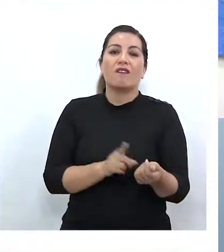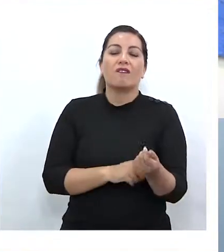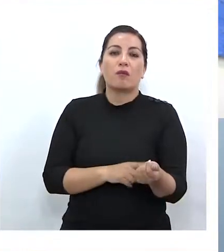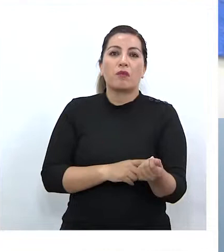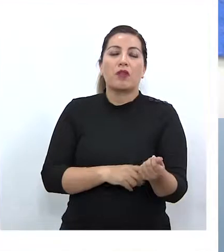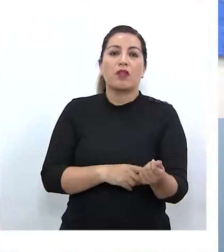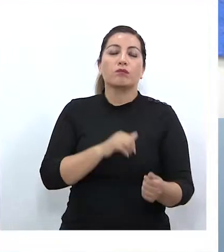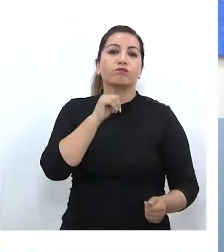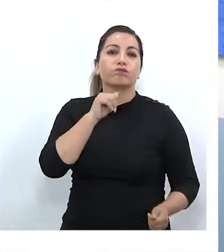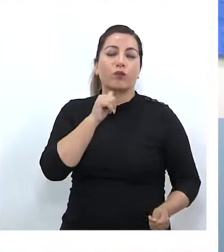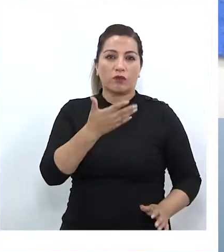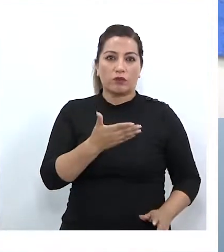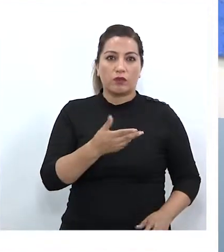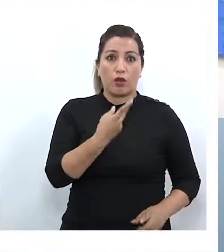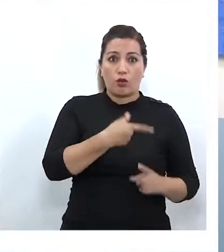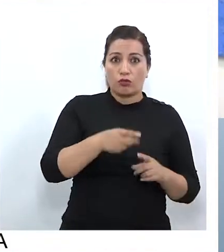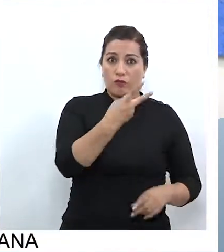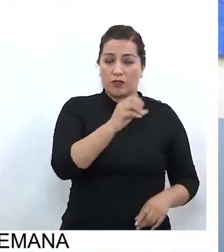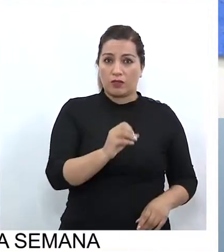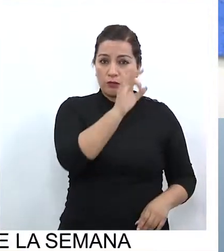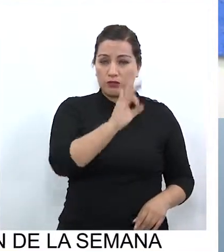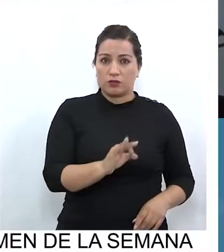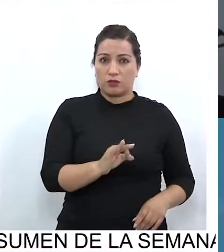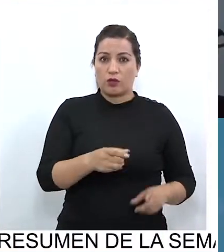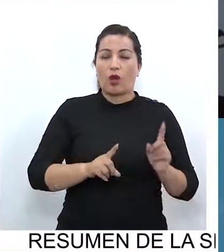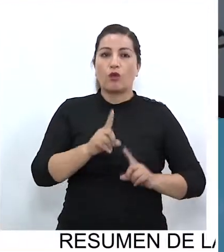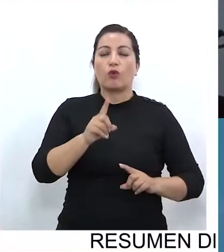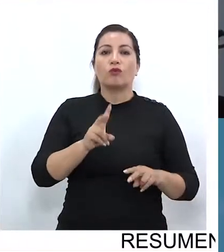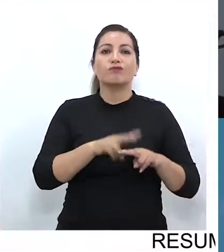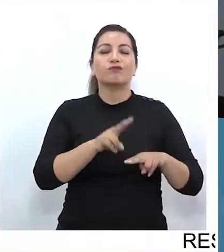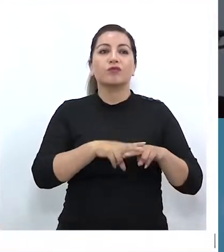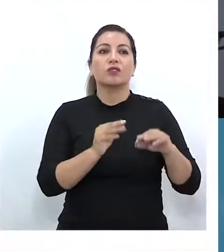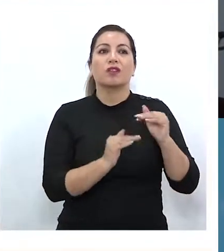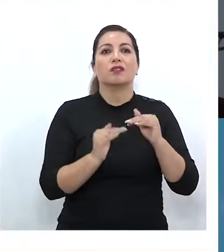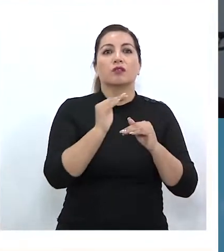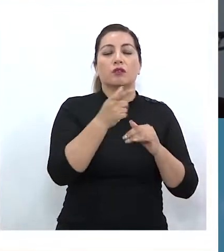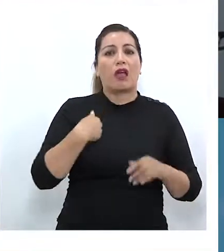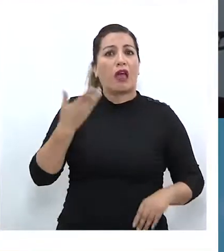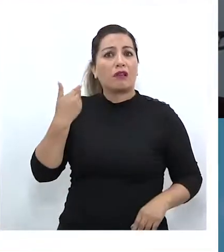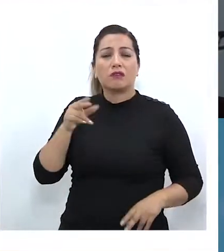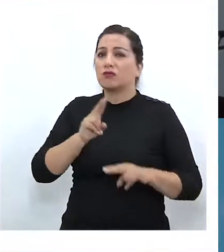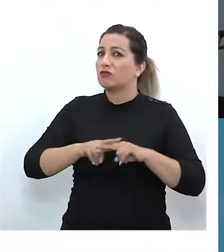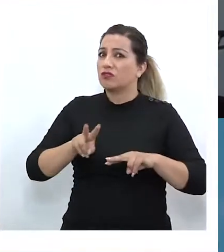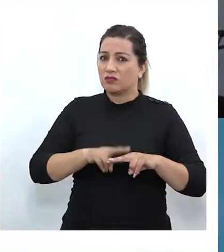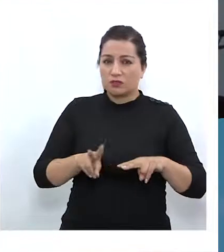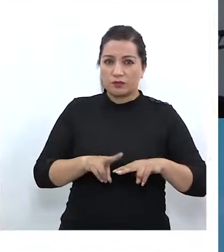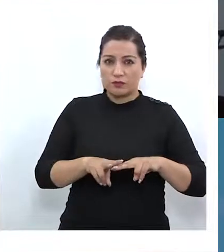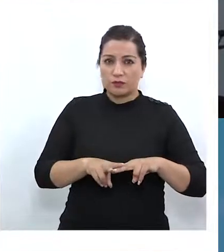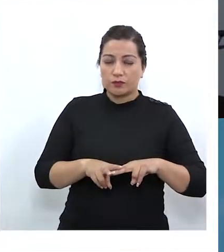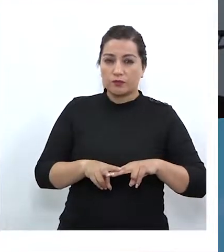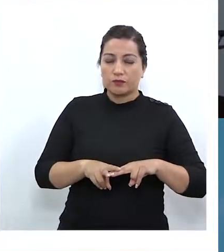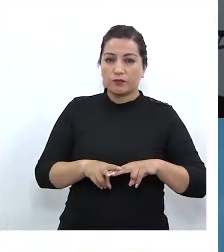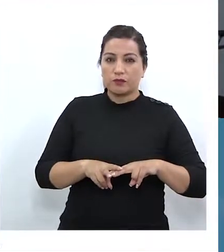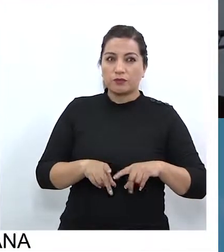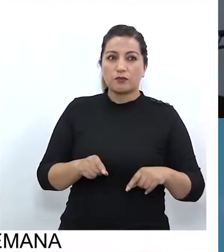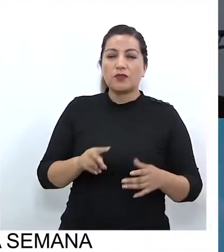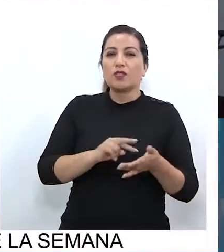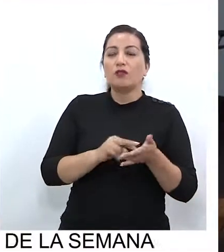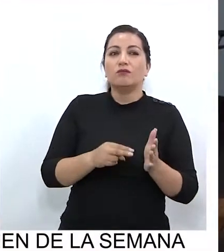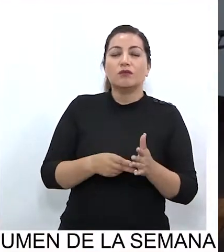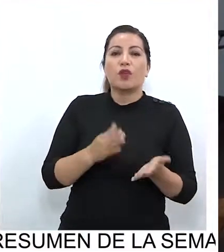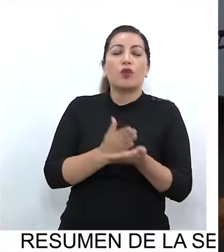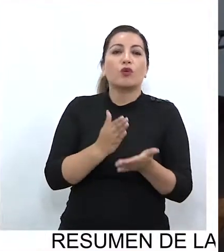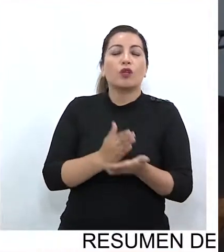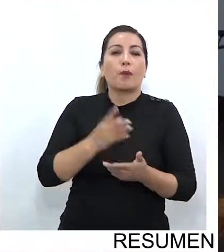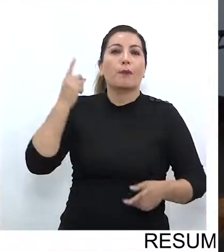vulnerables, sean alumnos prioritarios, y otro 20% sean alumnos preferentes. Eso no ocurría, digamos, hasta ahora, ¿cierto? Los colegios